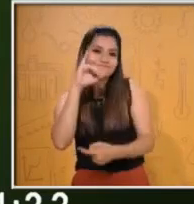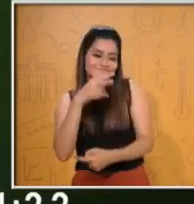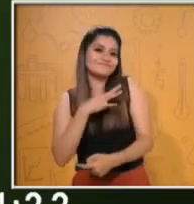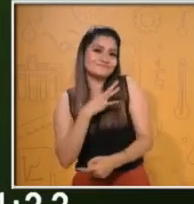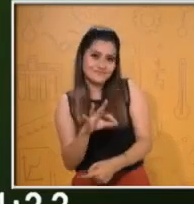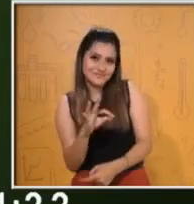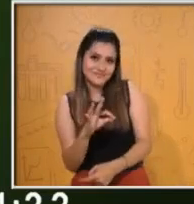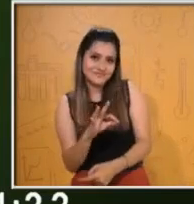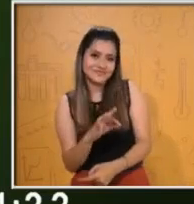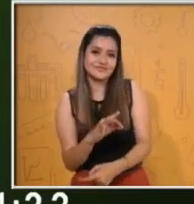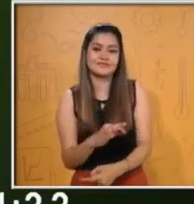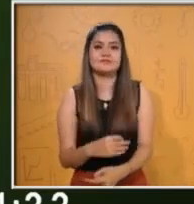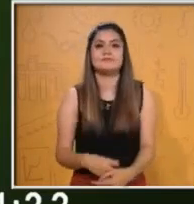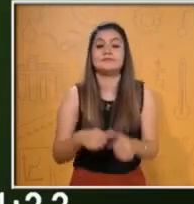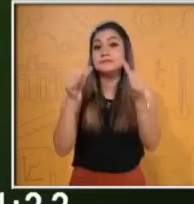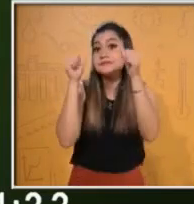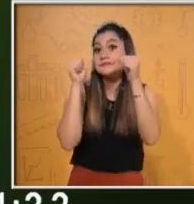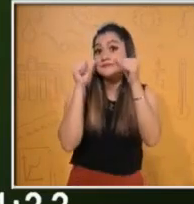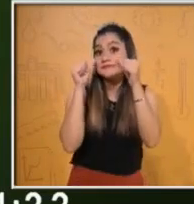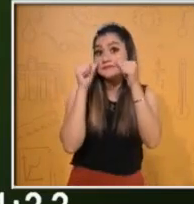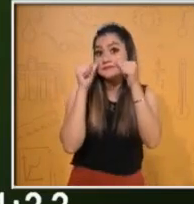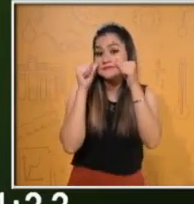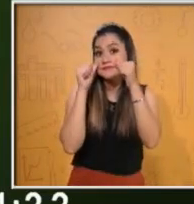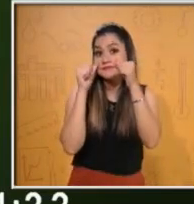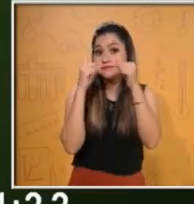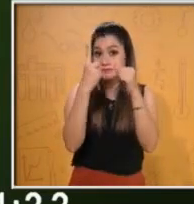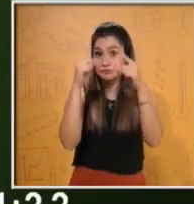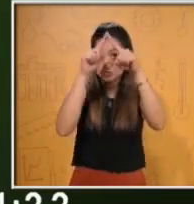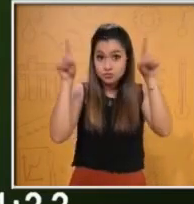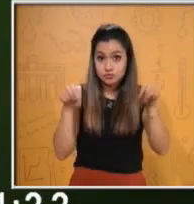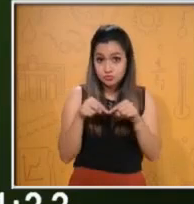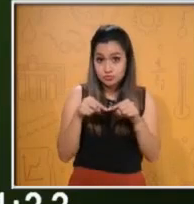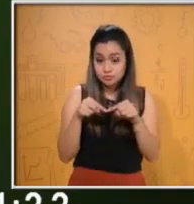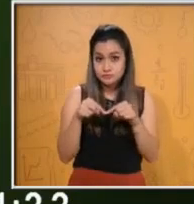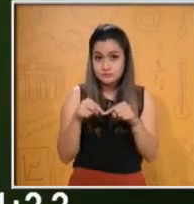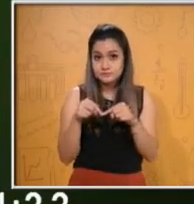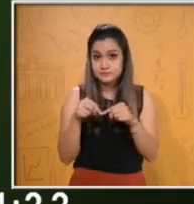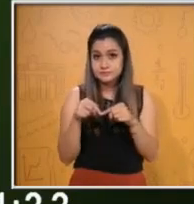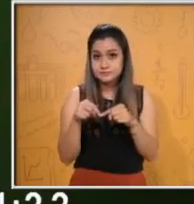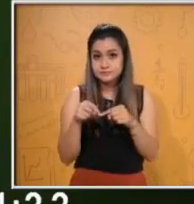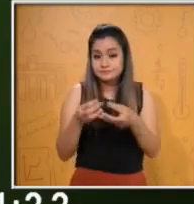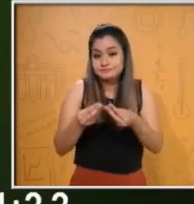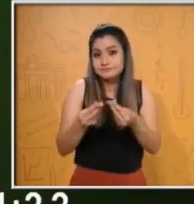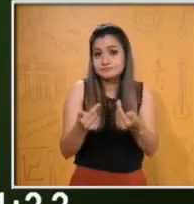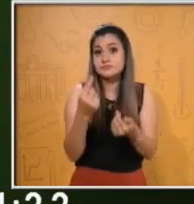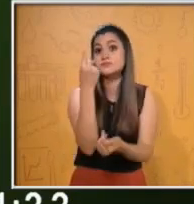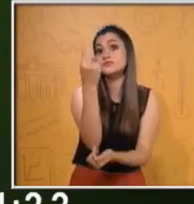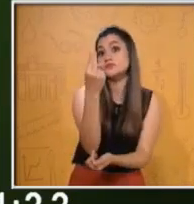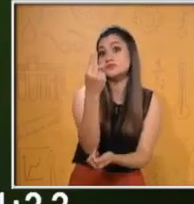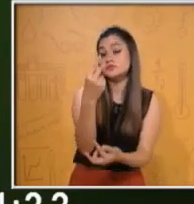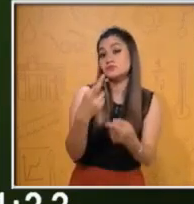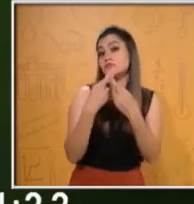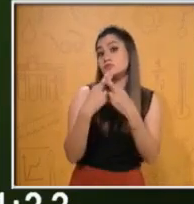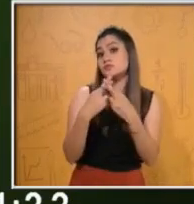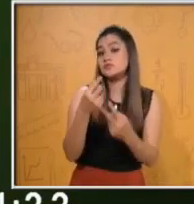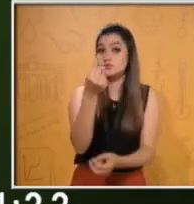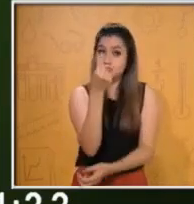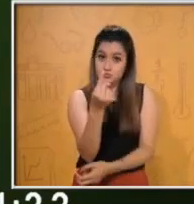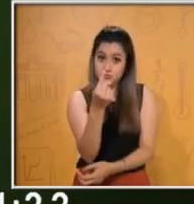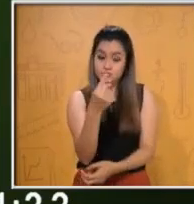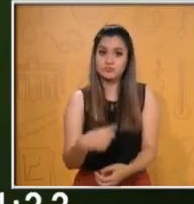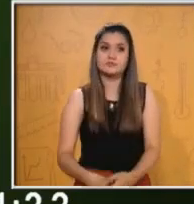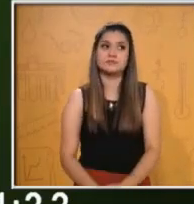podemos convertir de la siguiente manera. Entonces tenemos que es un entero y por lo tanto nos sobra 1. Un quinto. Ahí